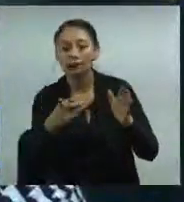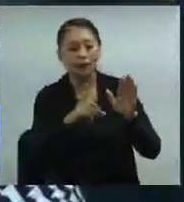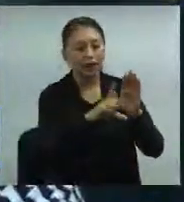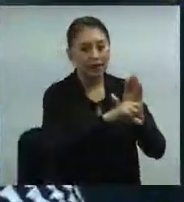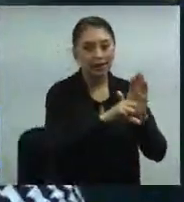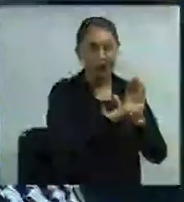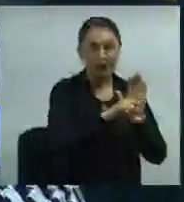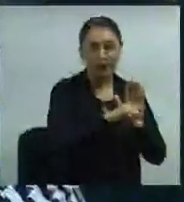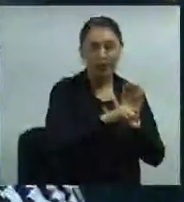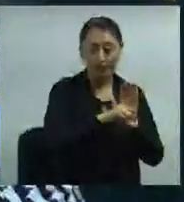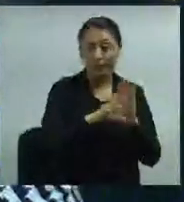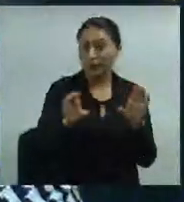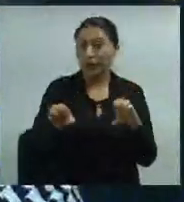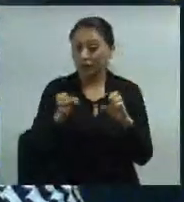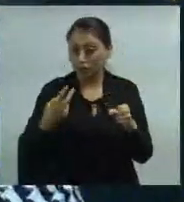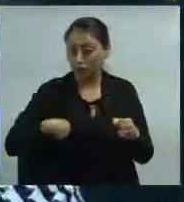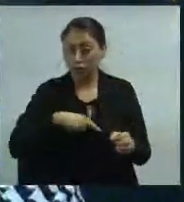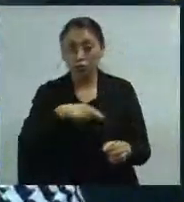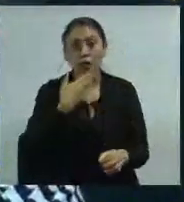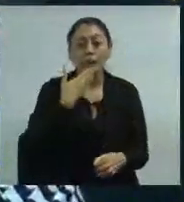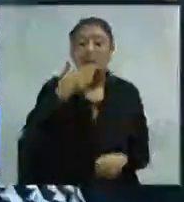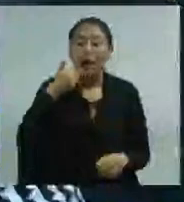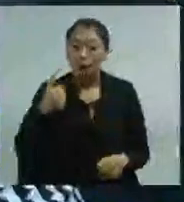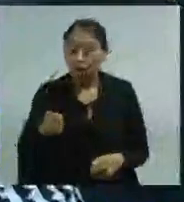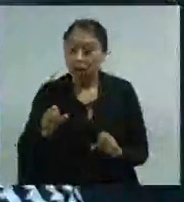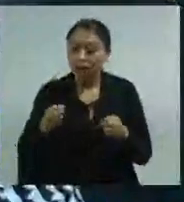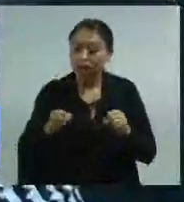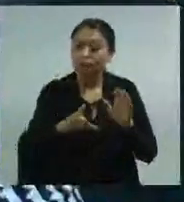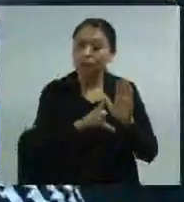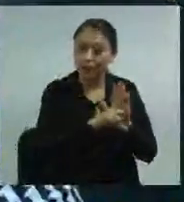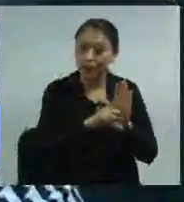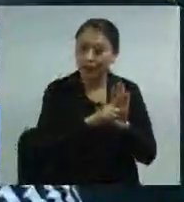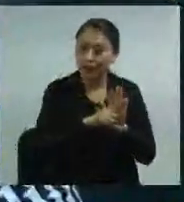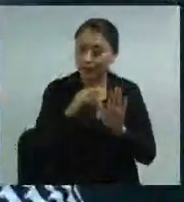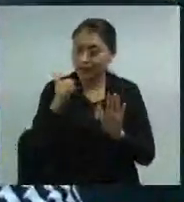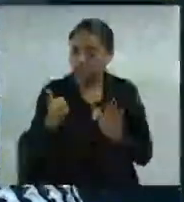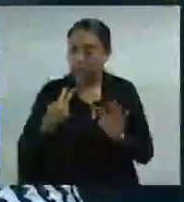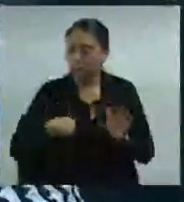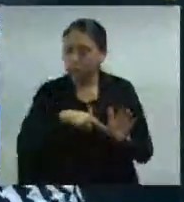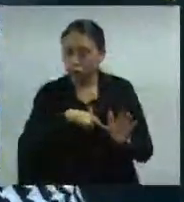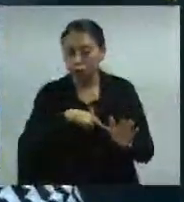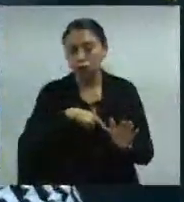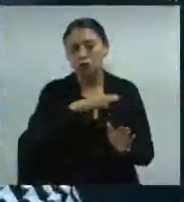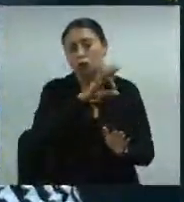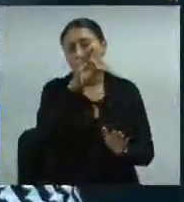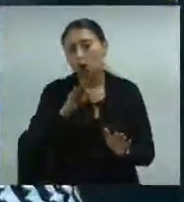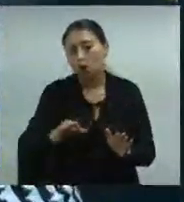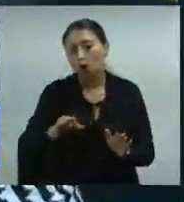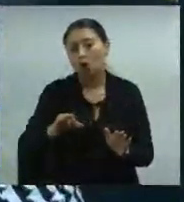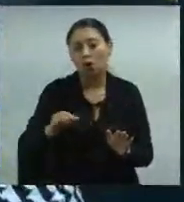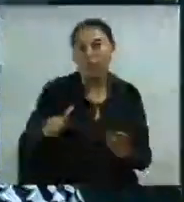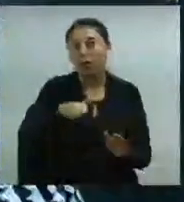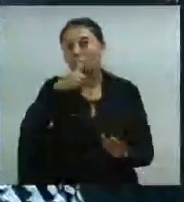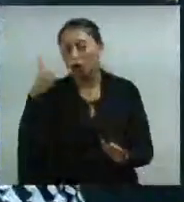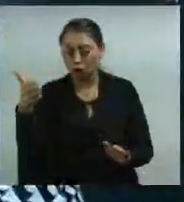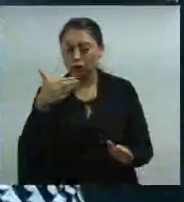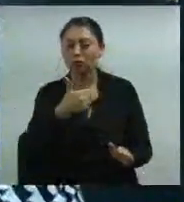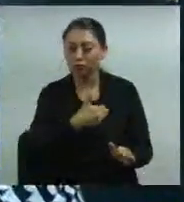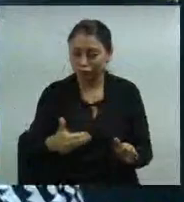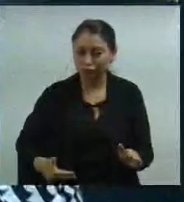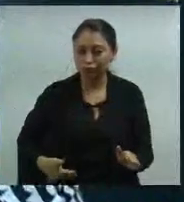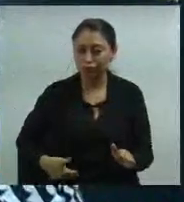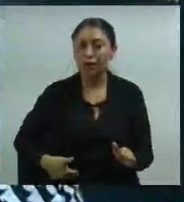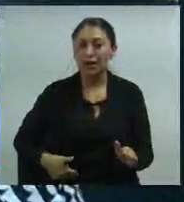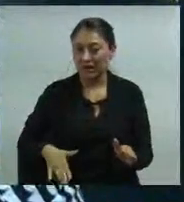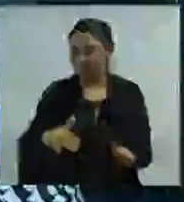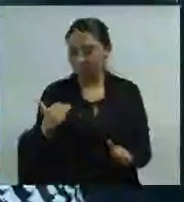final legislamos y mejoramos lo que ya nosotros mismos o los congresos pasados han legislado. Nosotros contamos con una ley